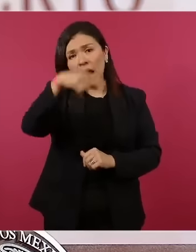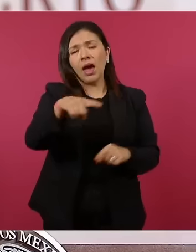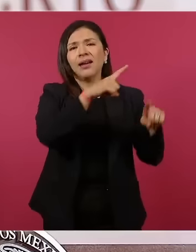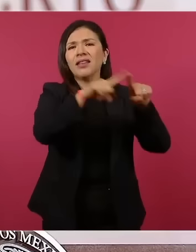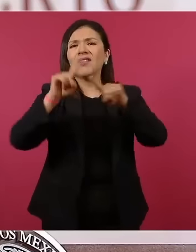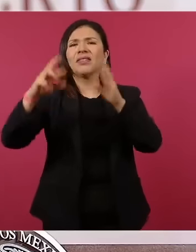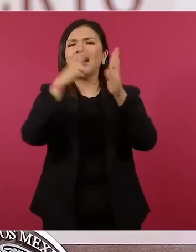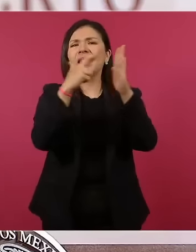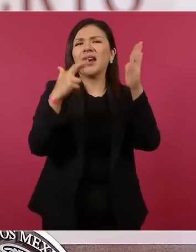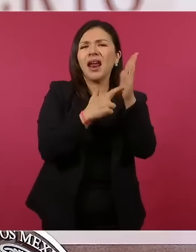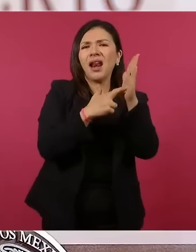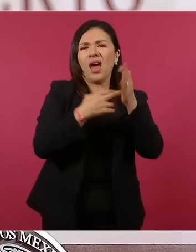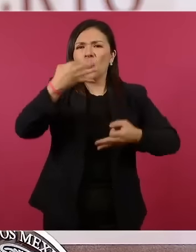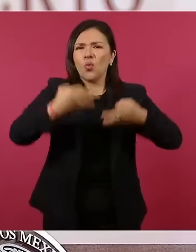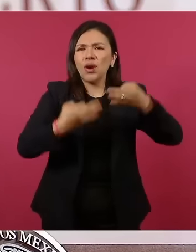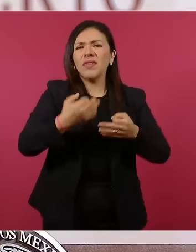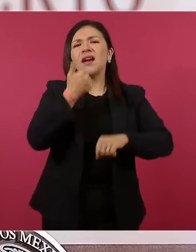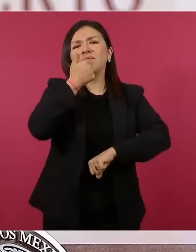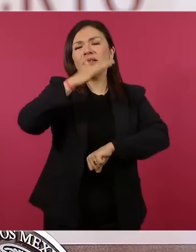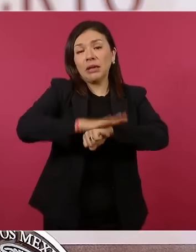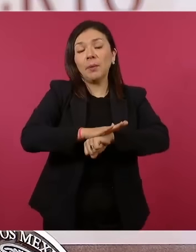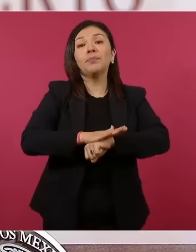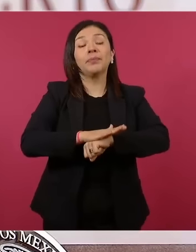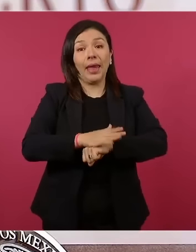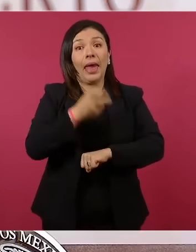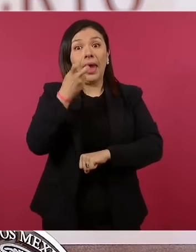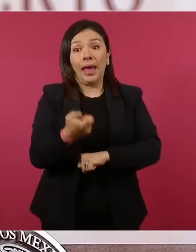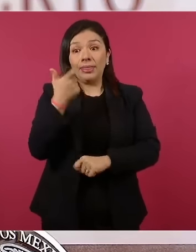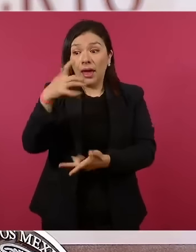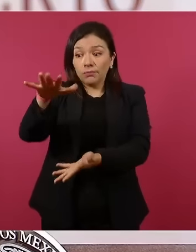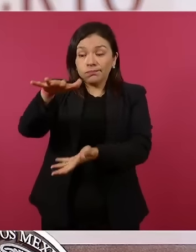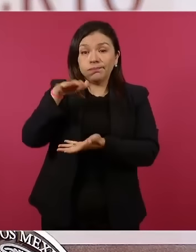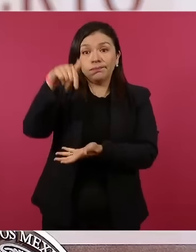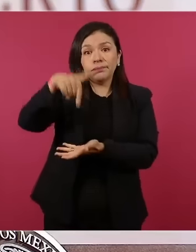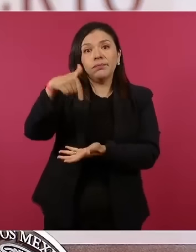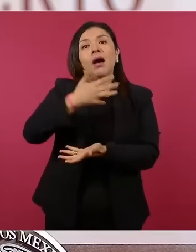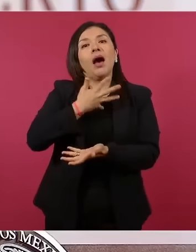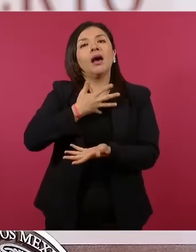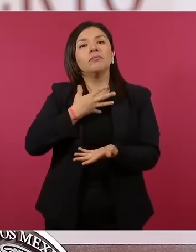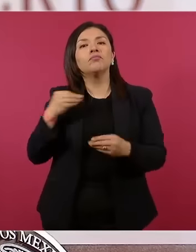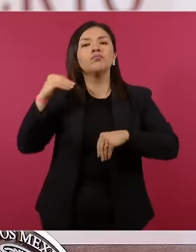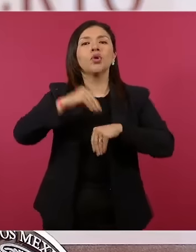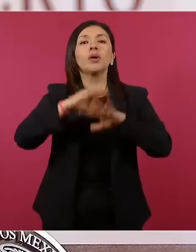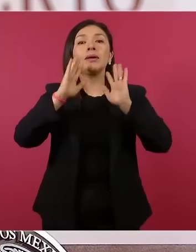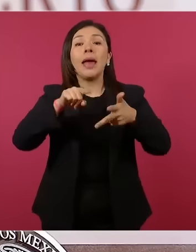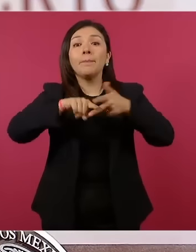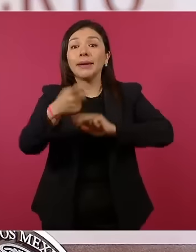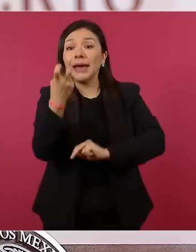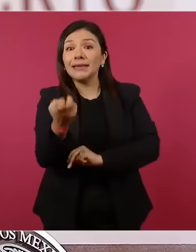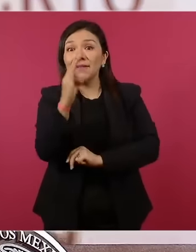reglas administrativas y jurídicas, por lo que este fondo quedó constituido precisamente desde esa fecha de manera formal